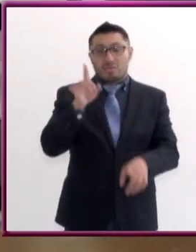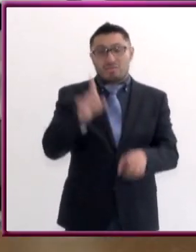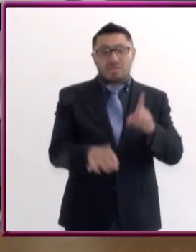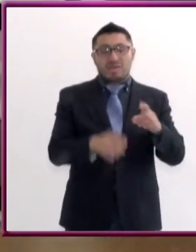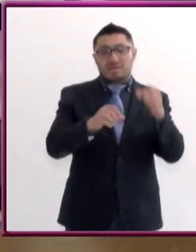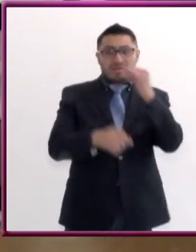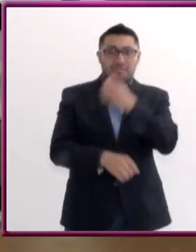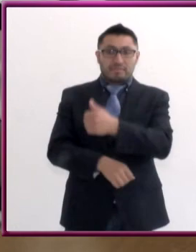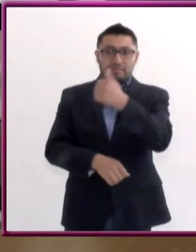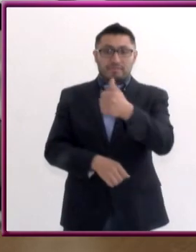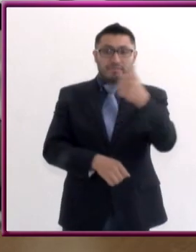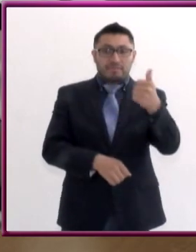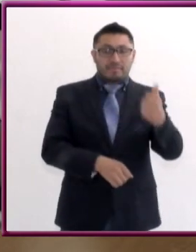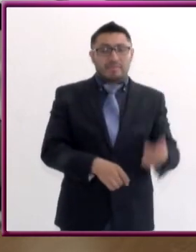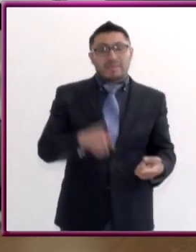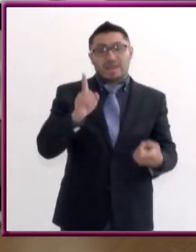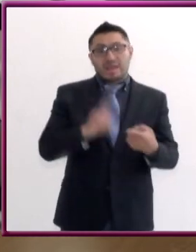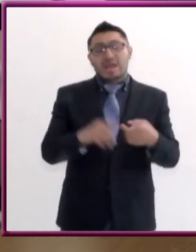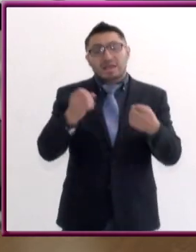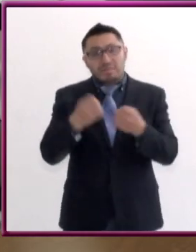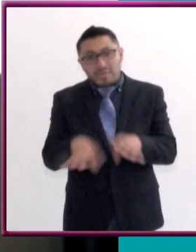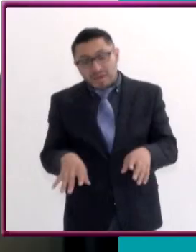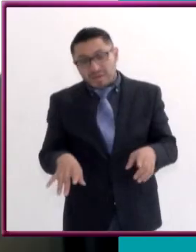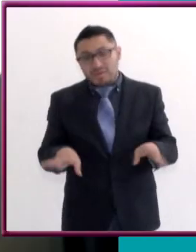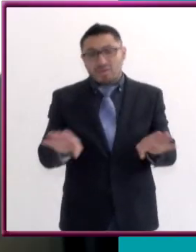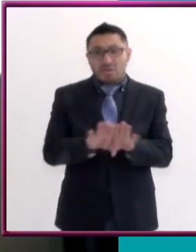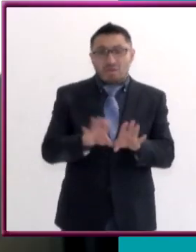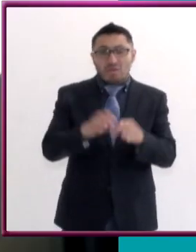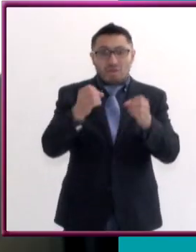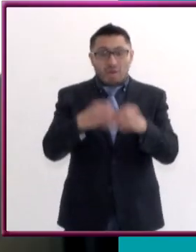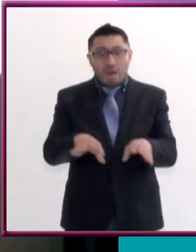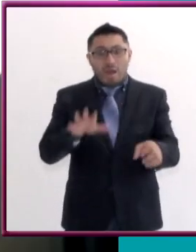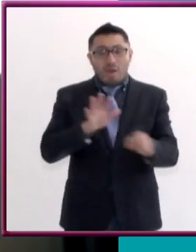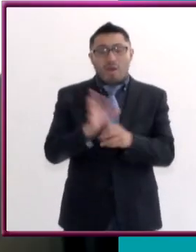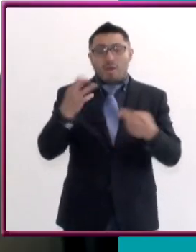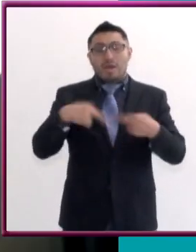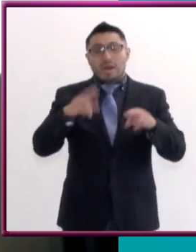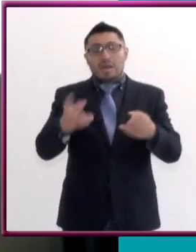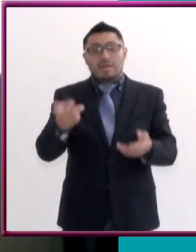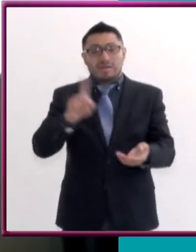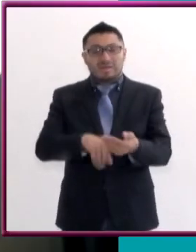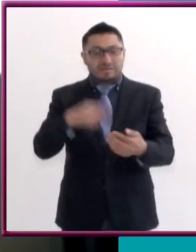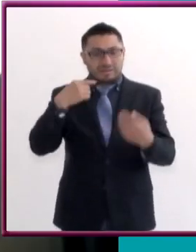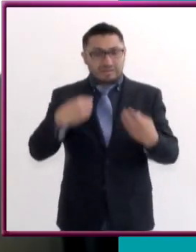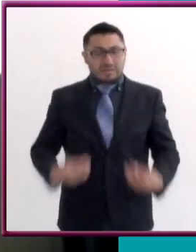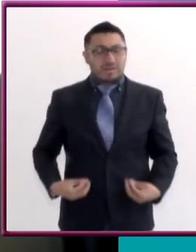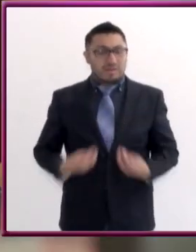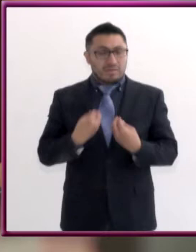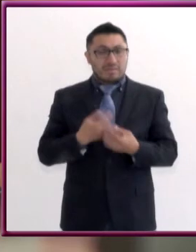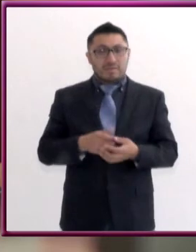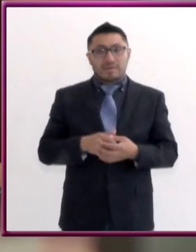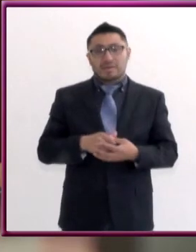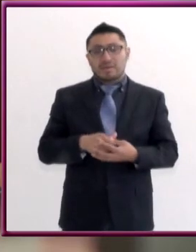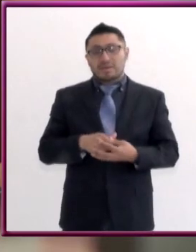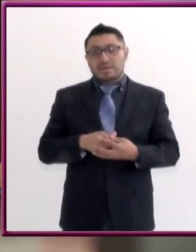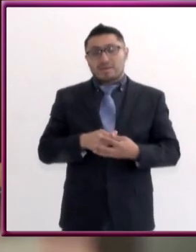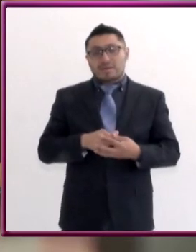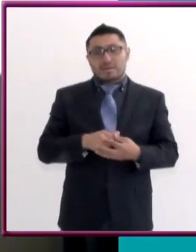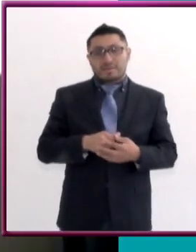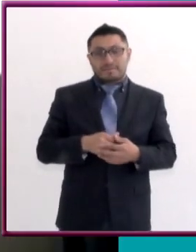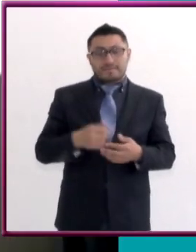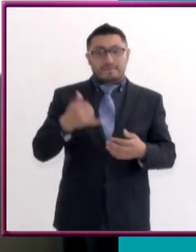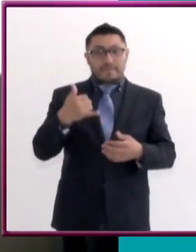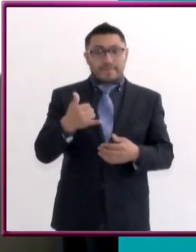persona, de qué es lo que perdió o a quién perdió y de lo que eso representa para esta persona.